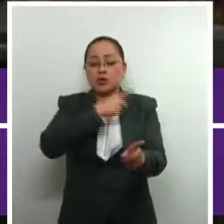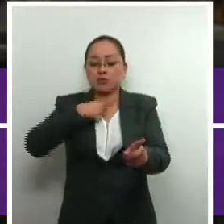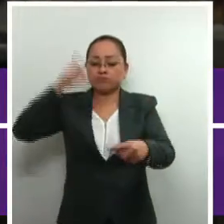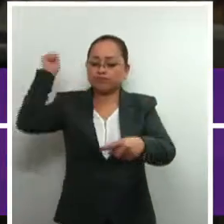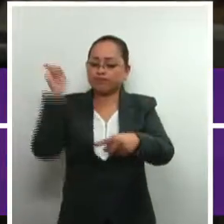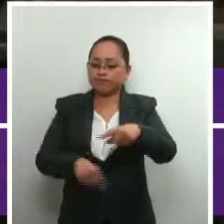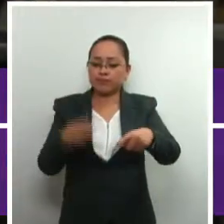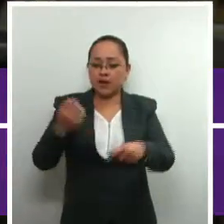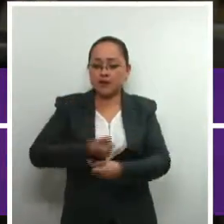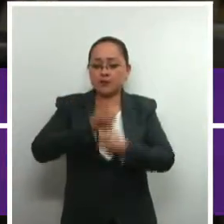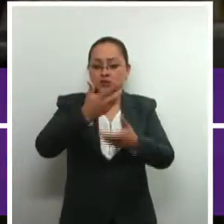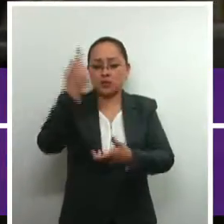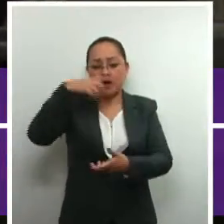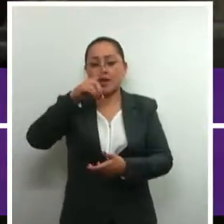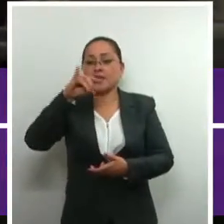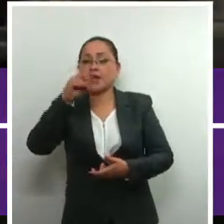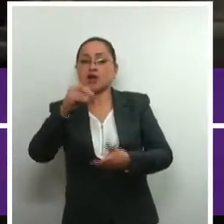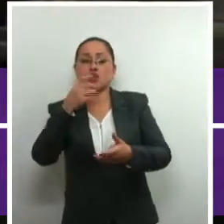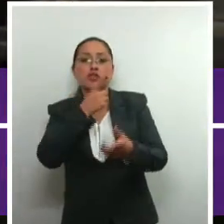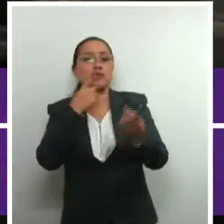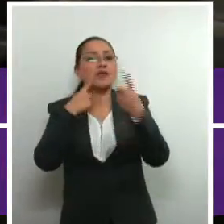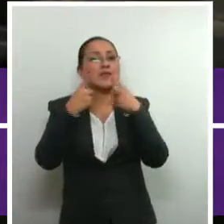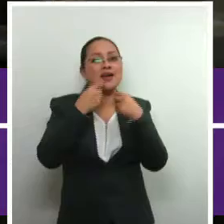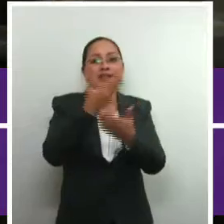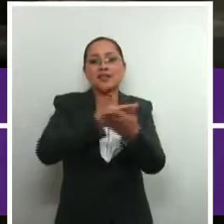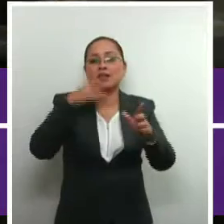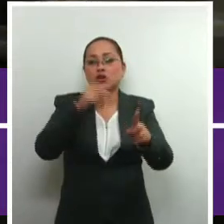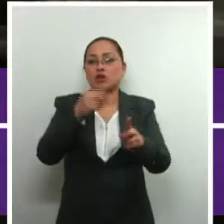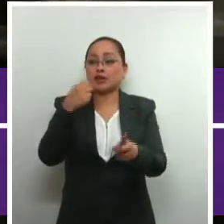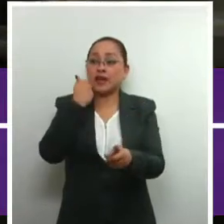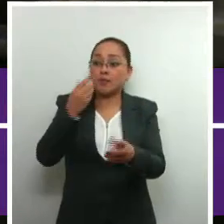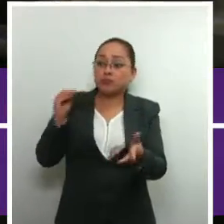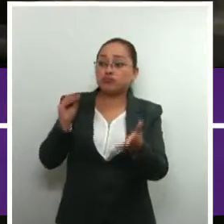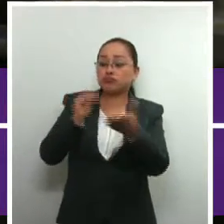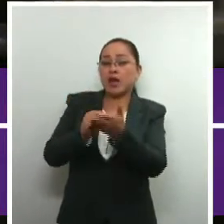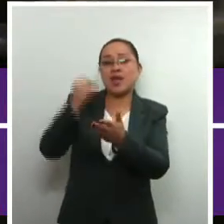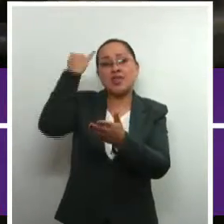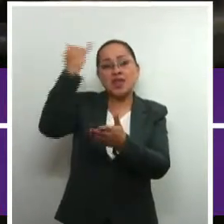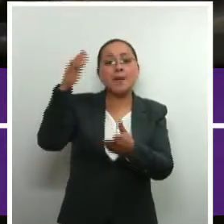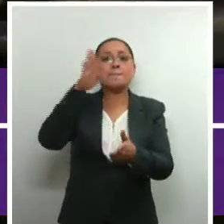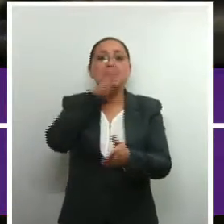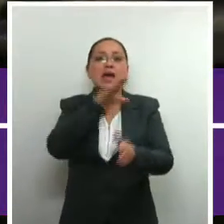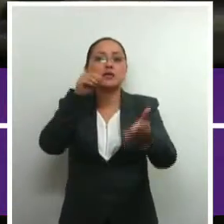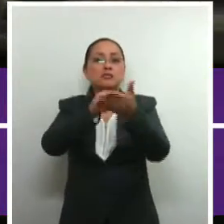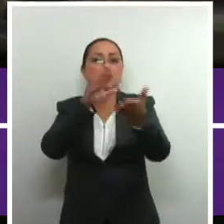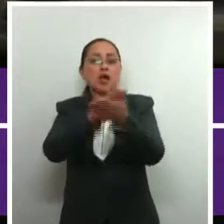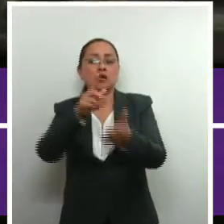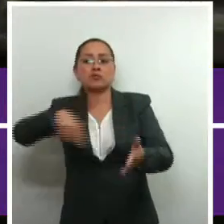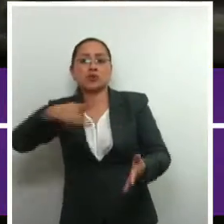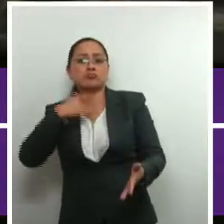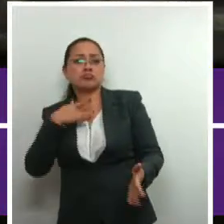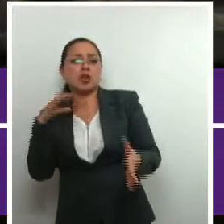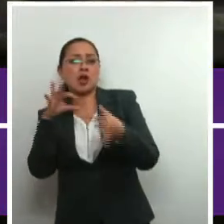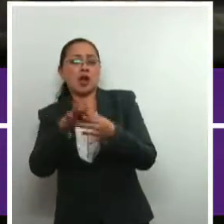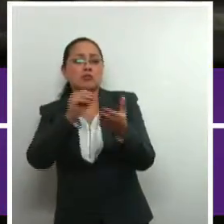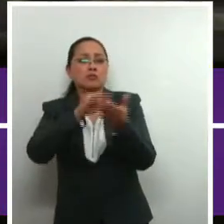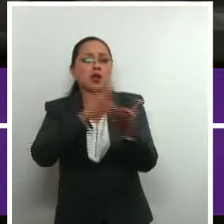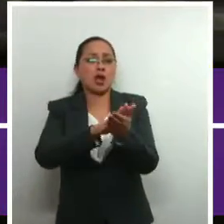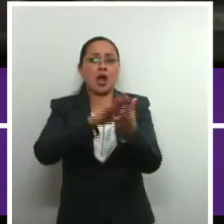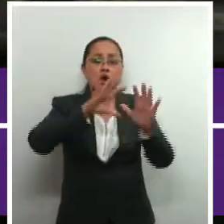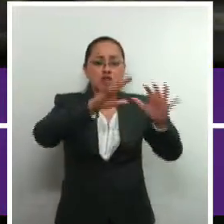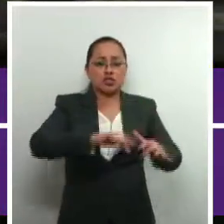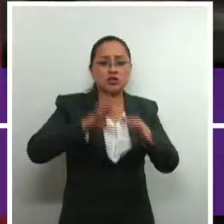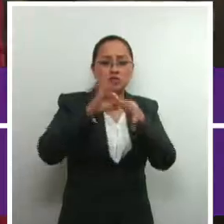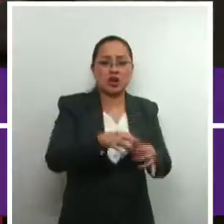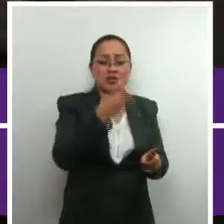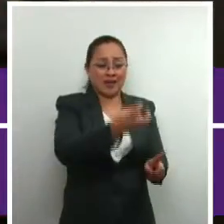expresión del diario de los debates. No nos gustaría que quedara una expresión incorrectamente percibida en la historia de este